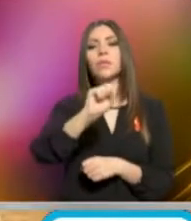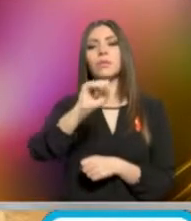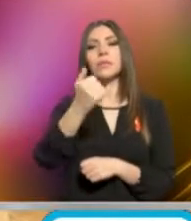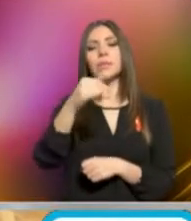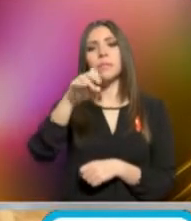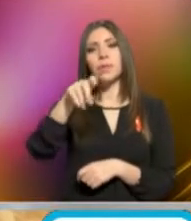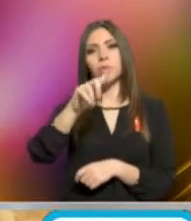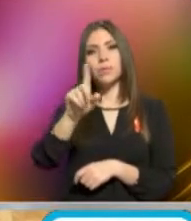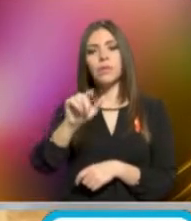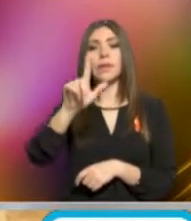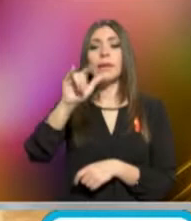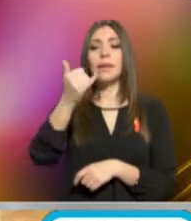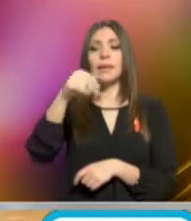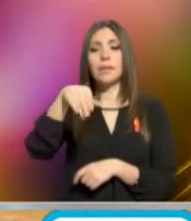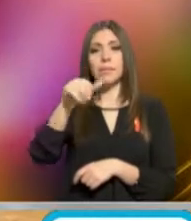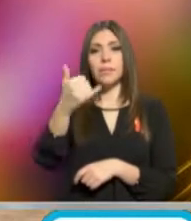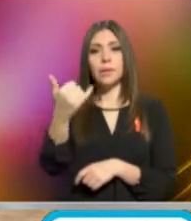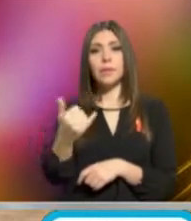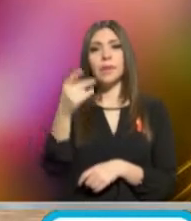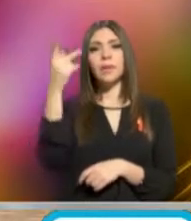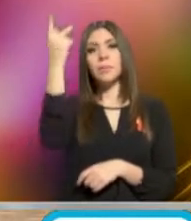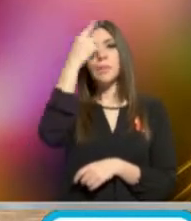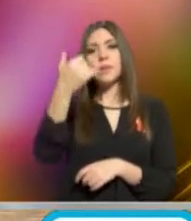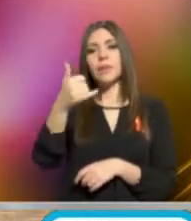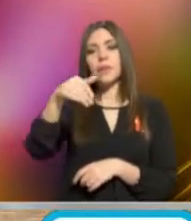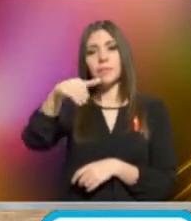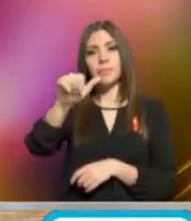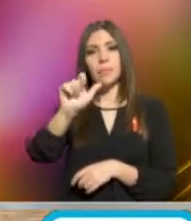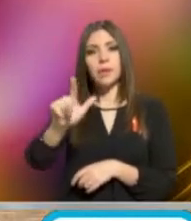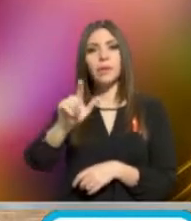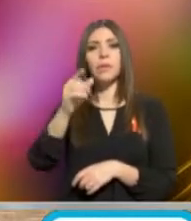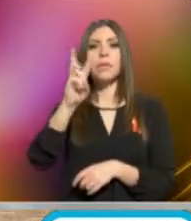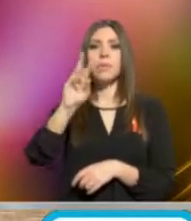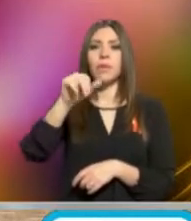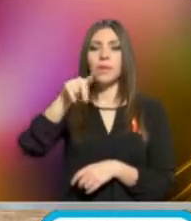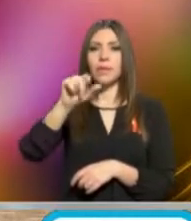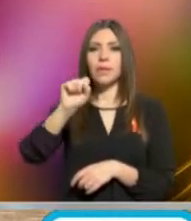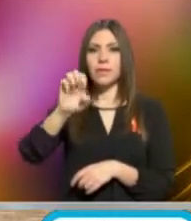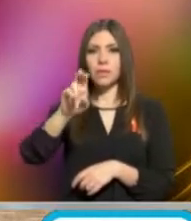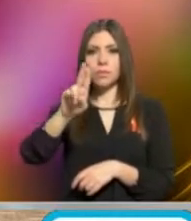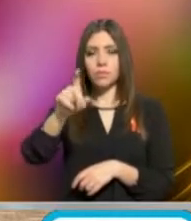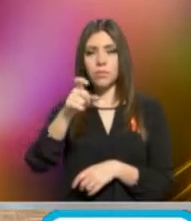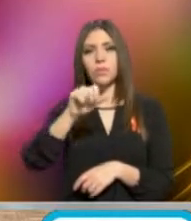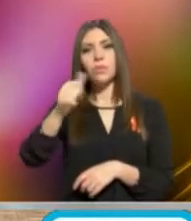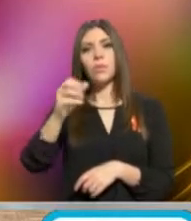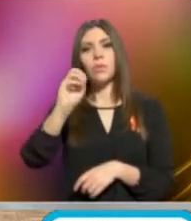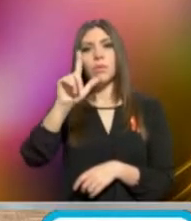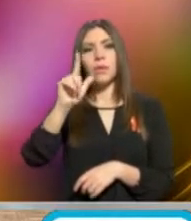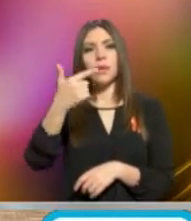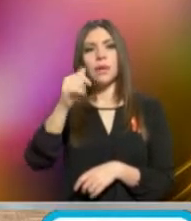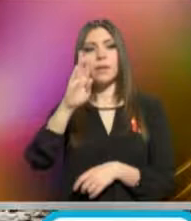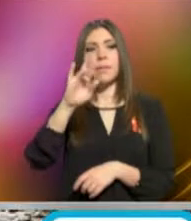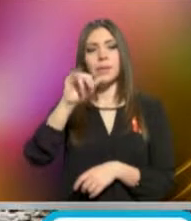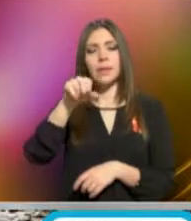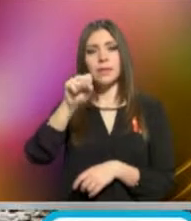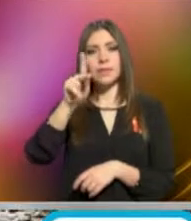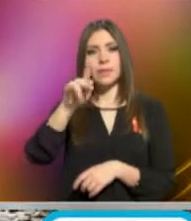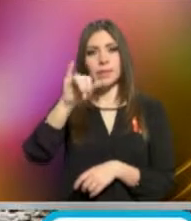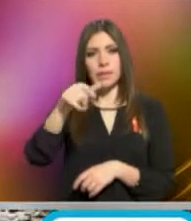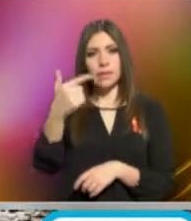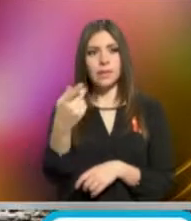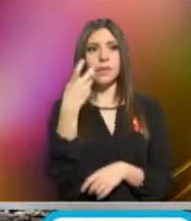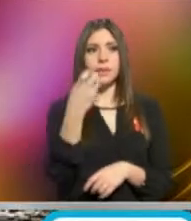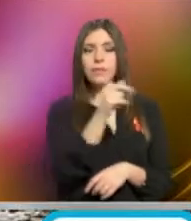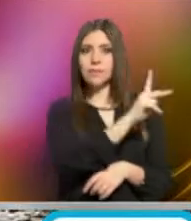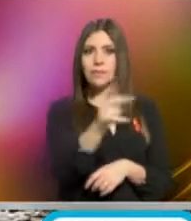Mendoza, Lin May, la princesa Yamal, Wanda Seux y Olga Briskin. Oye, ve nada más además la edad de estas